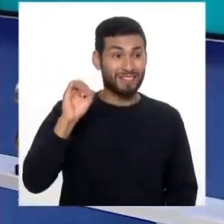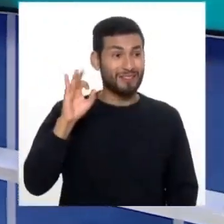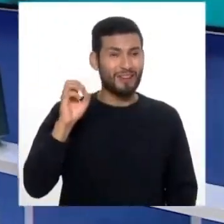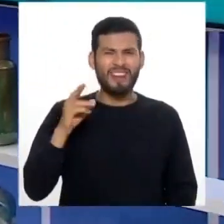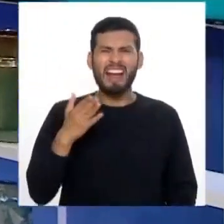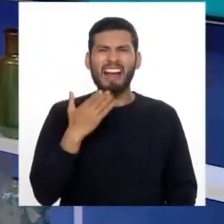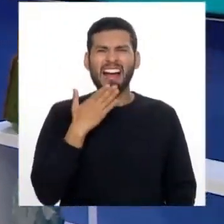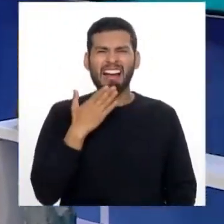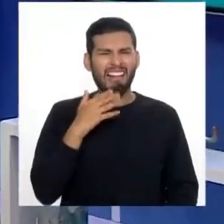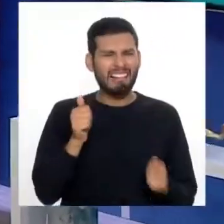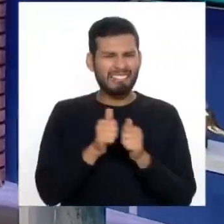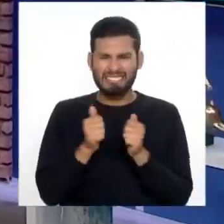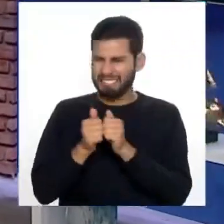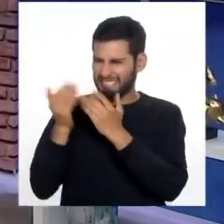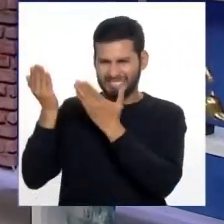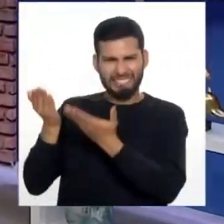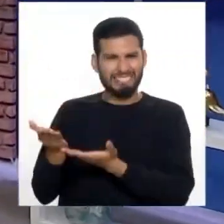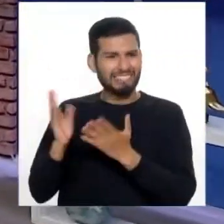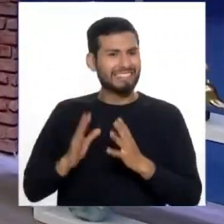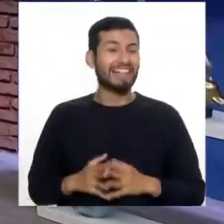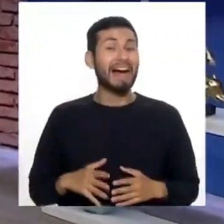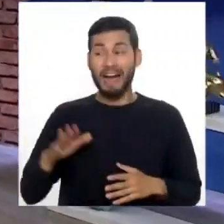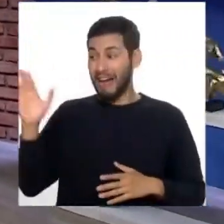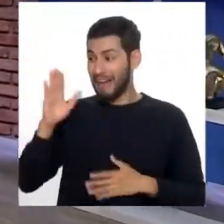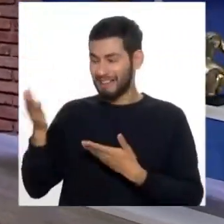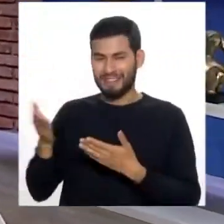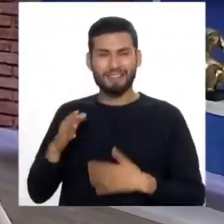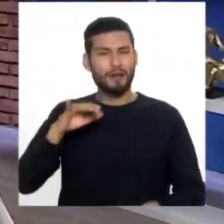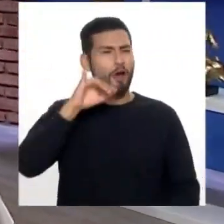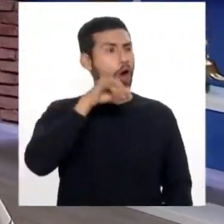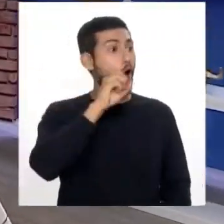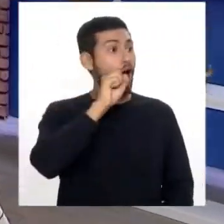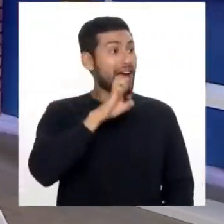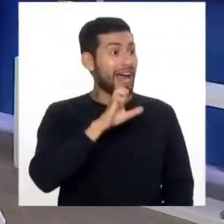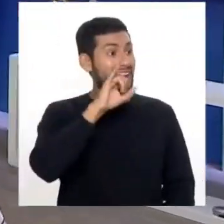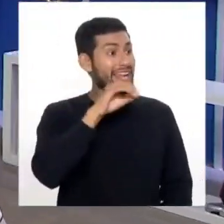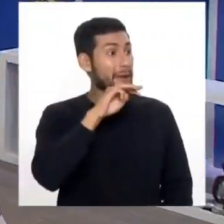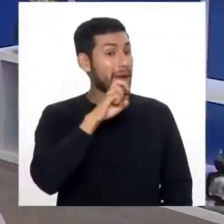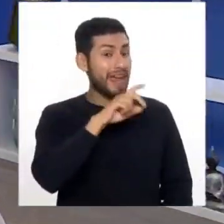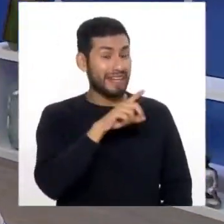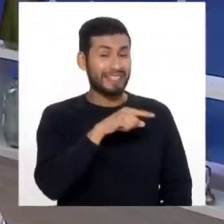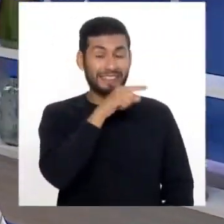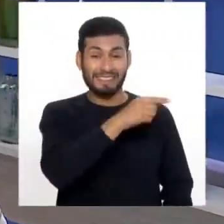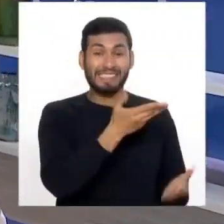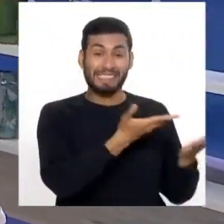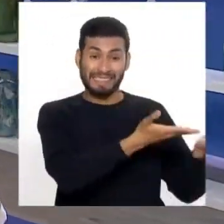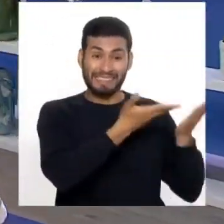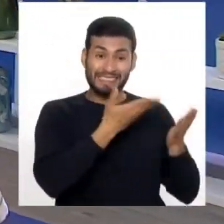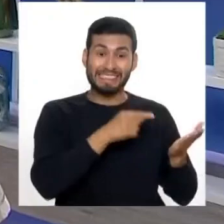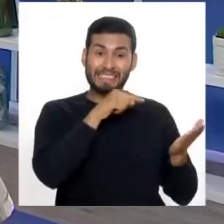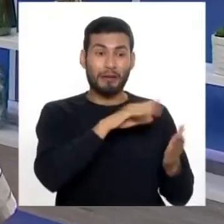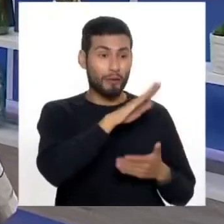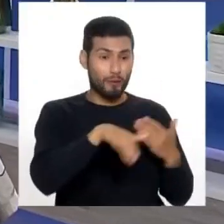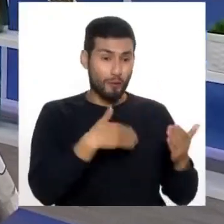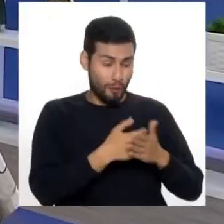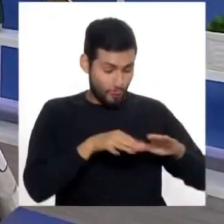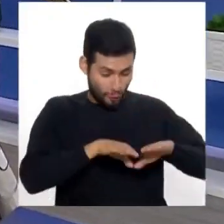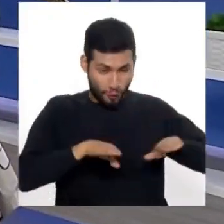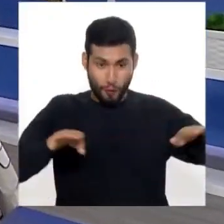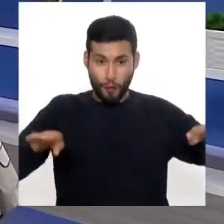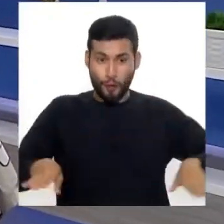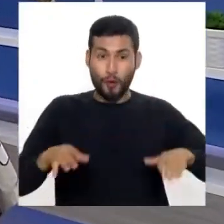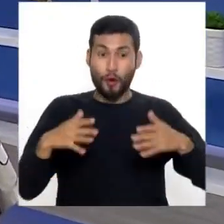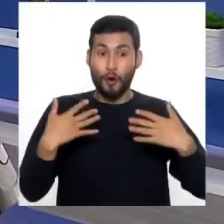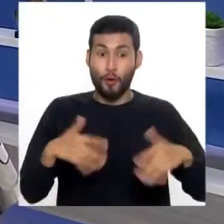quién estás? Por favor, hola, bienvenido. José Jiménez hoy nos trae toda esta mesa maravillosa.